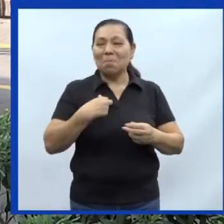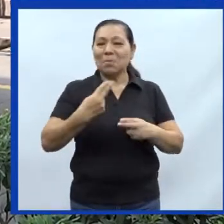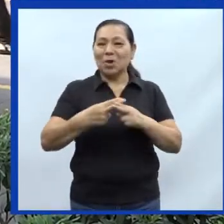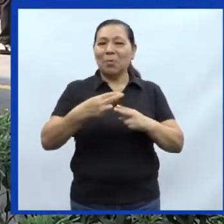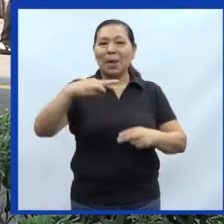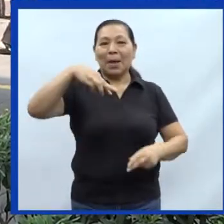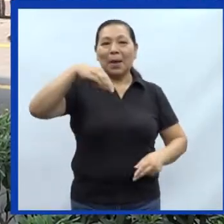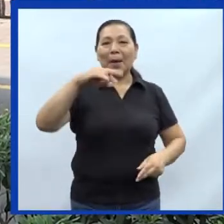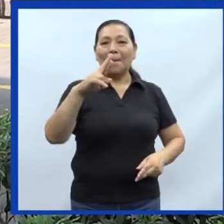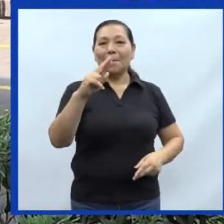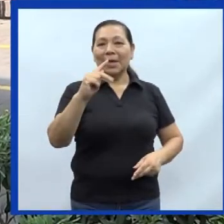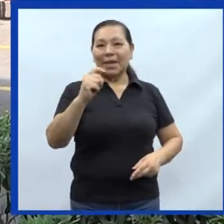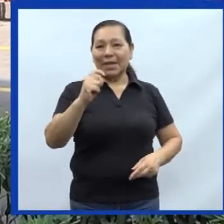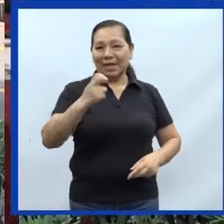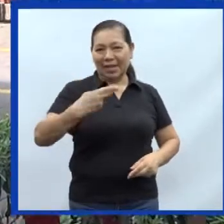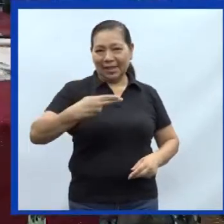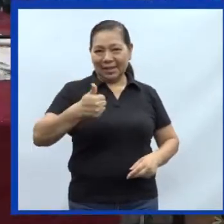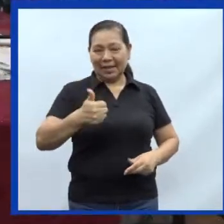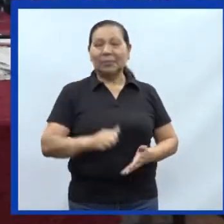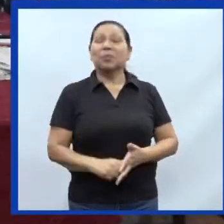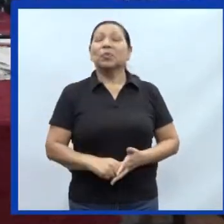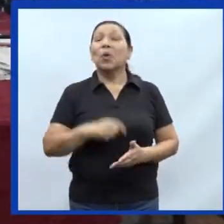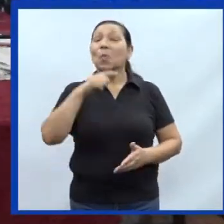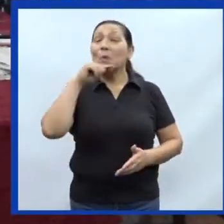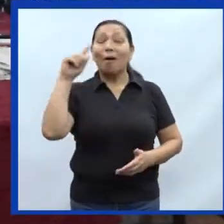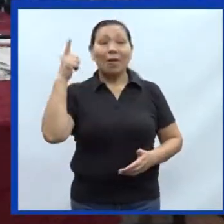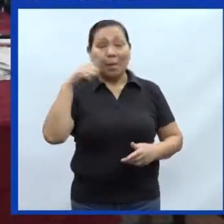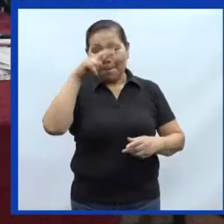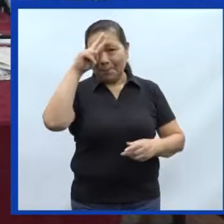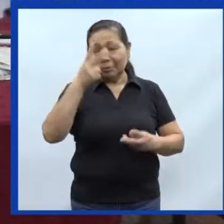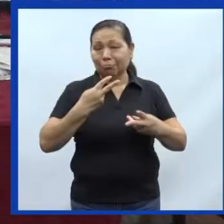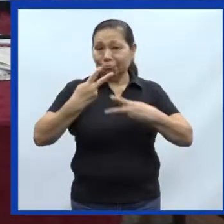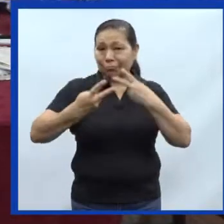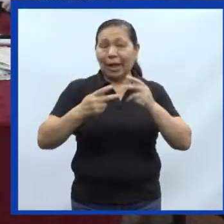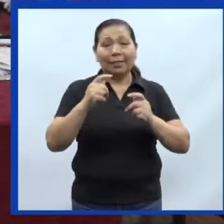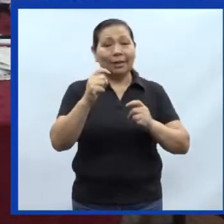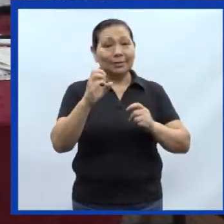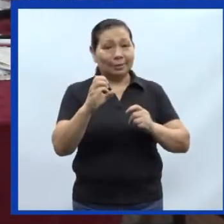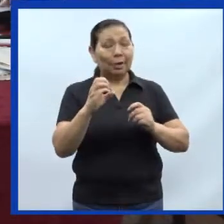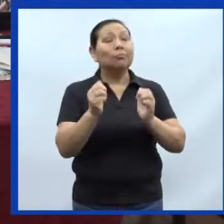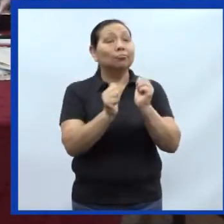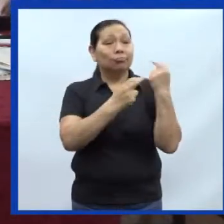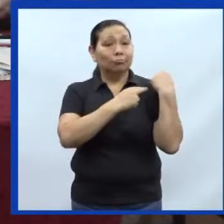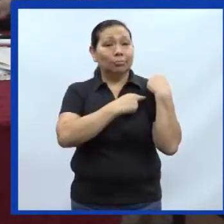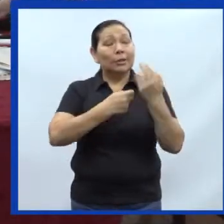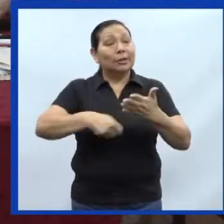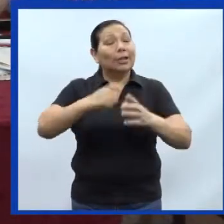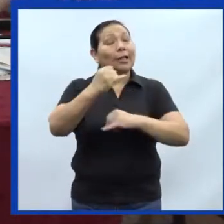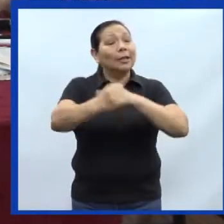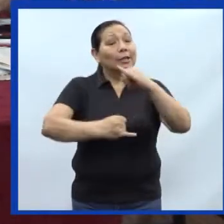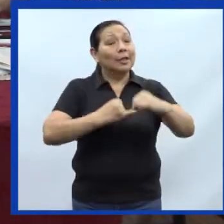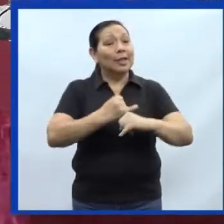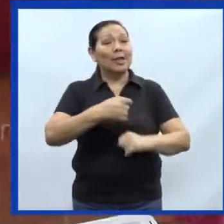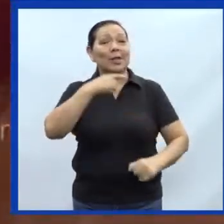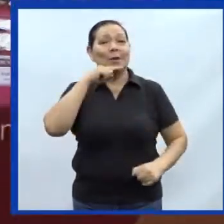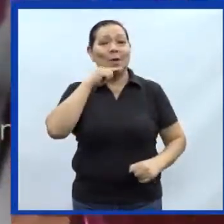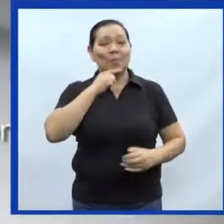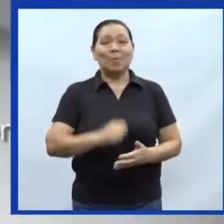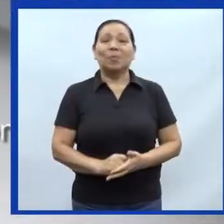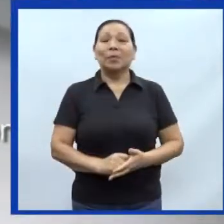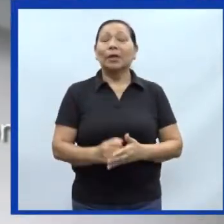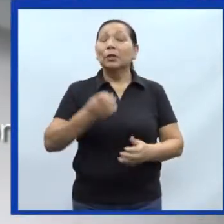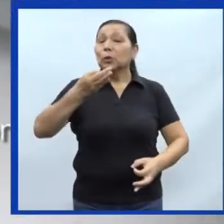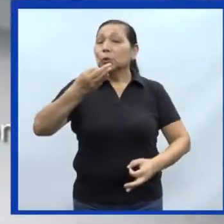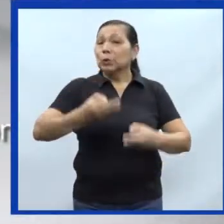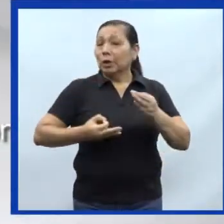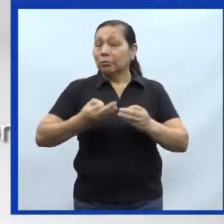estos son nuestros titulares. Mujeres líderes del Perú visitan el TC y firman compromiso por el Día Internacional de la Mujer.